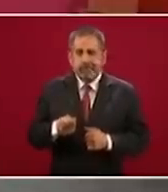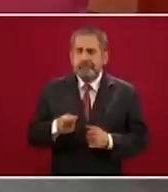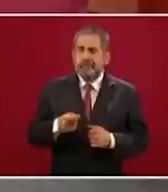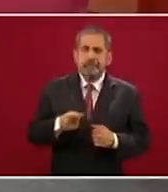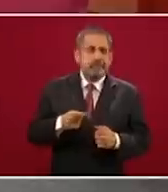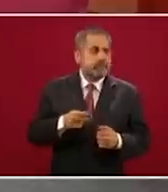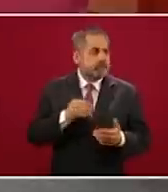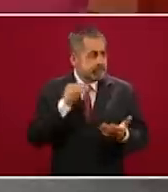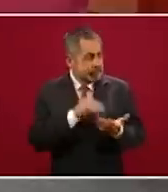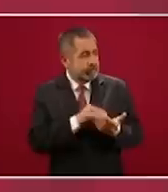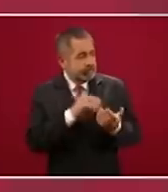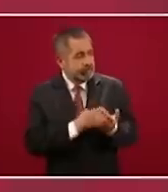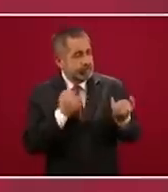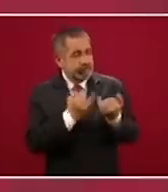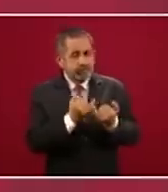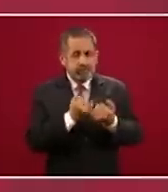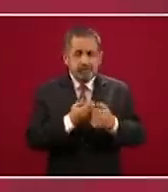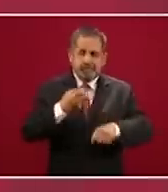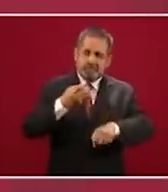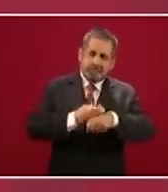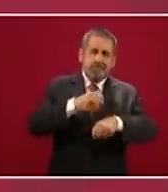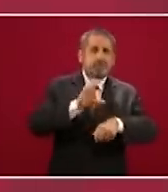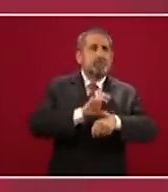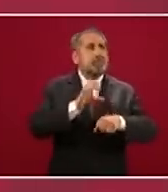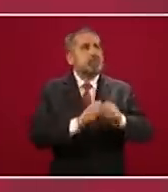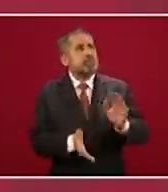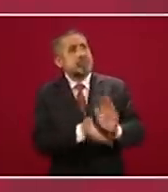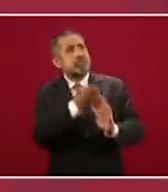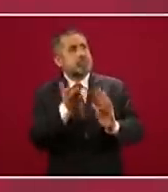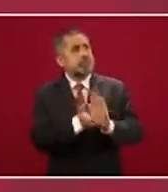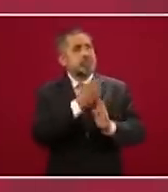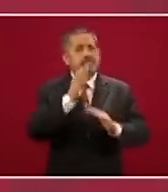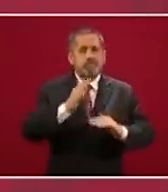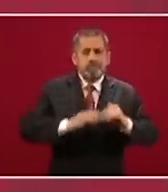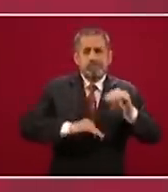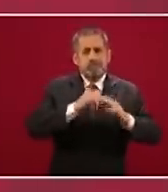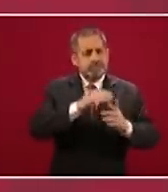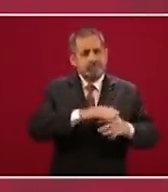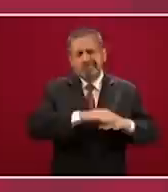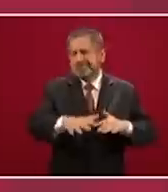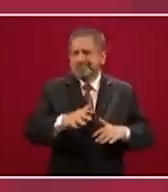promoviendo el concreto, las planchas de concreto,